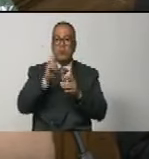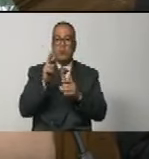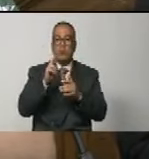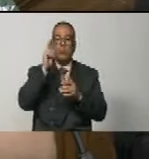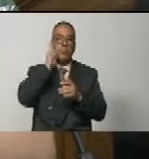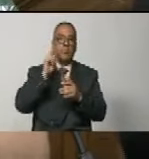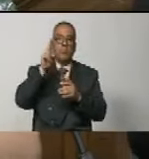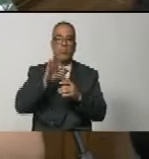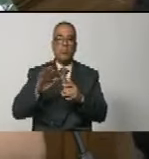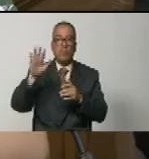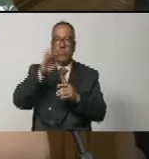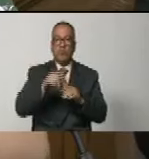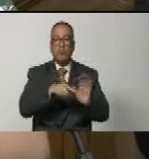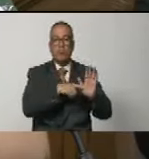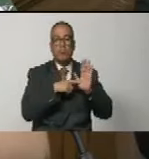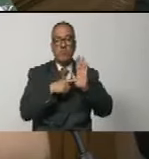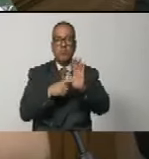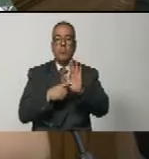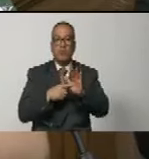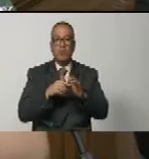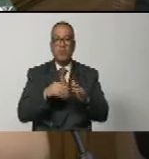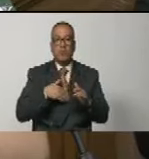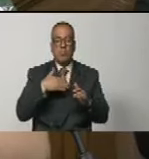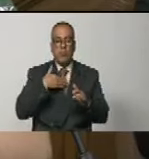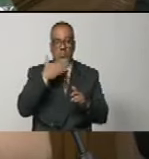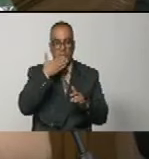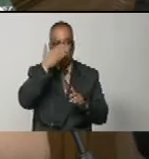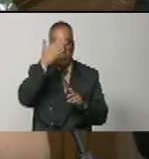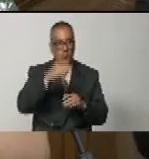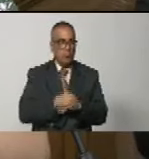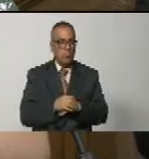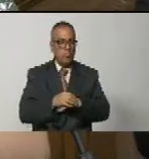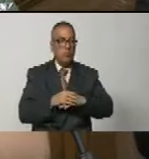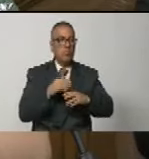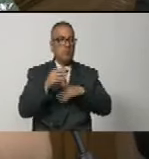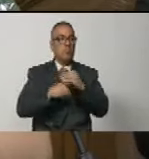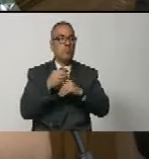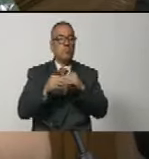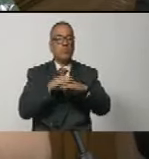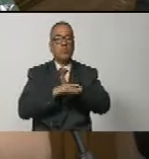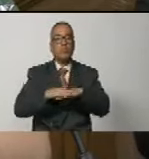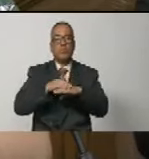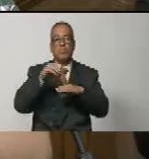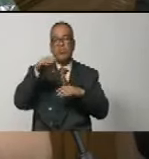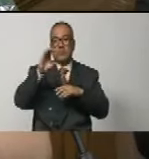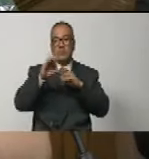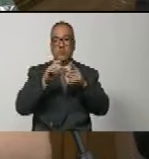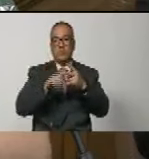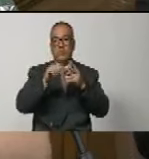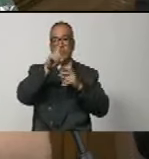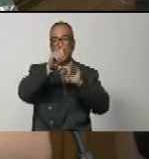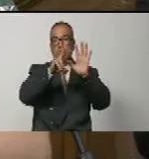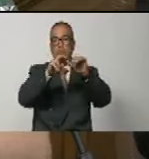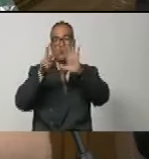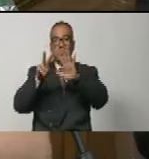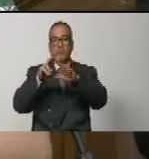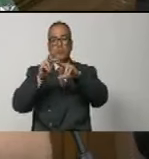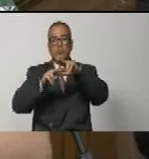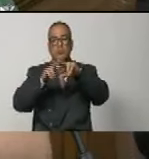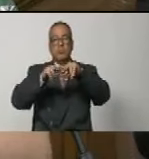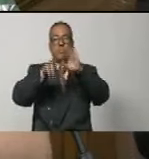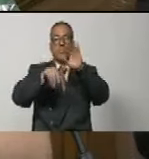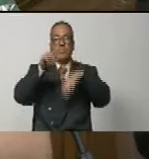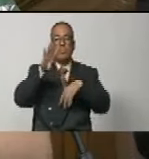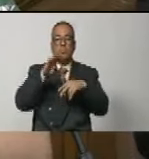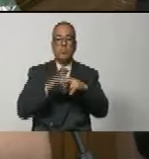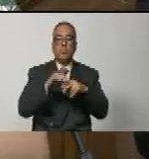República Bolivariana de Venezuela ante los Emiratos Árabes Unidos. De acuerdo a lo consagrado en los artículos 187, numeral